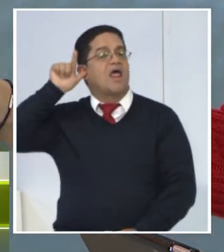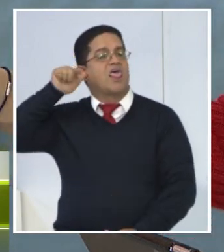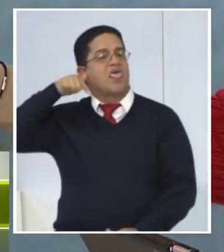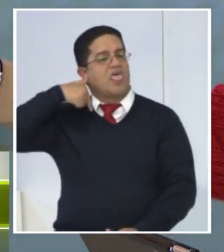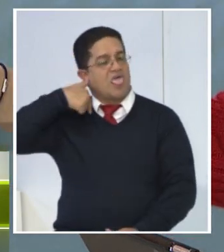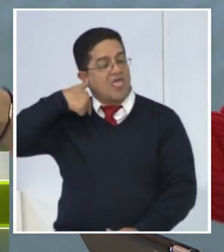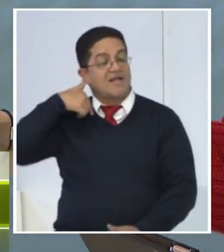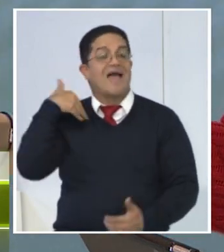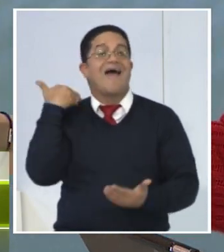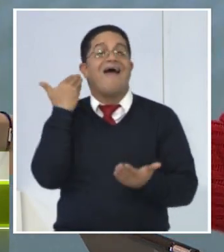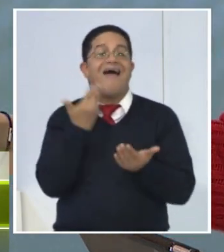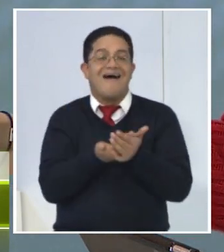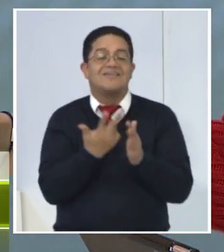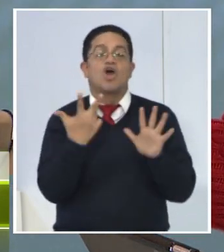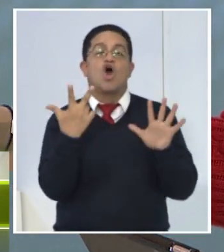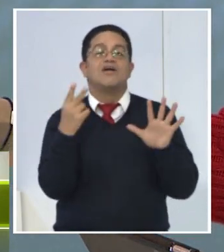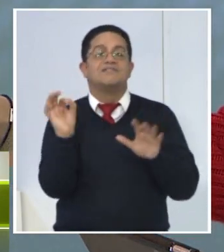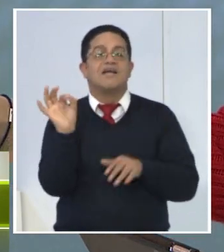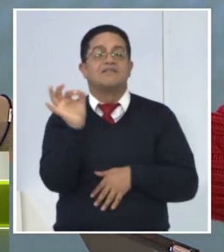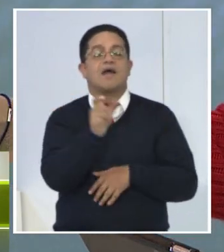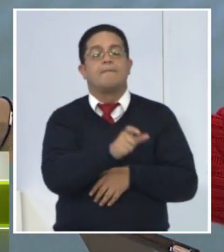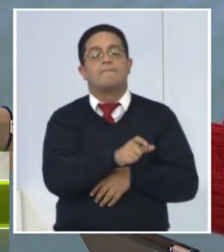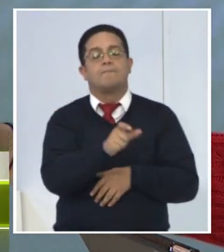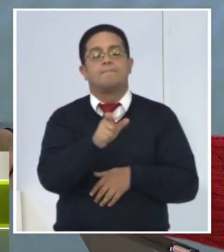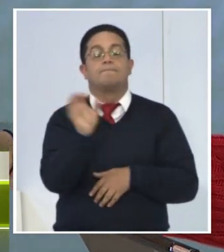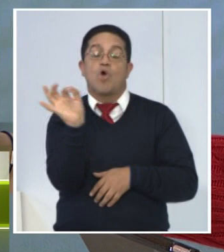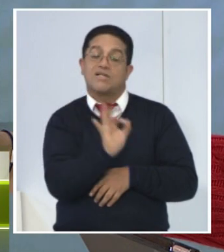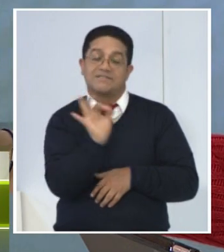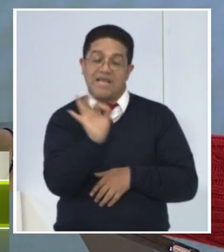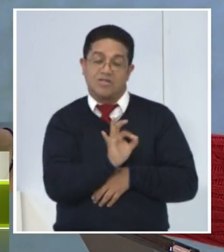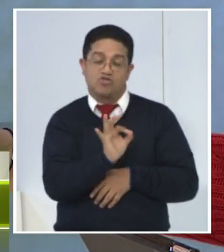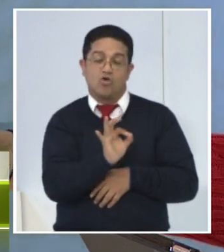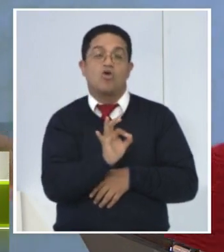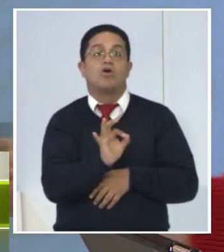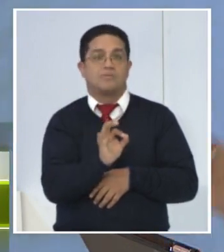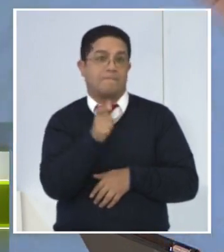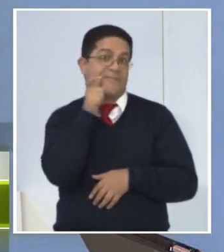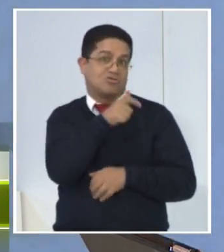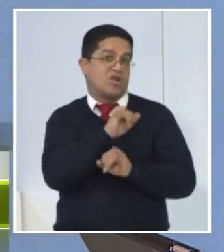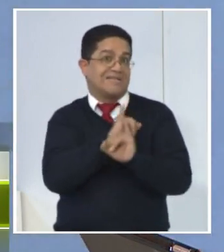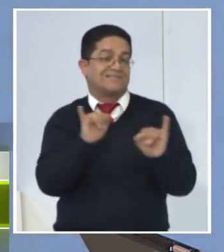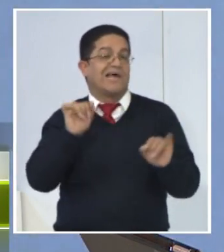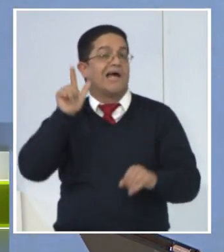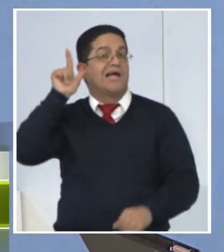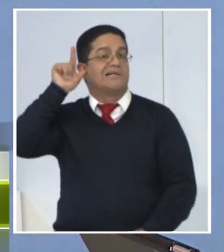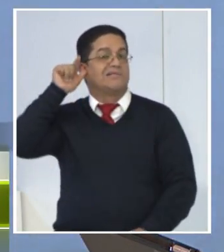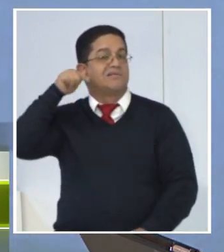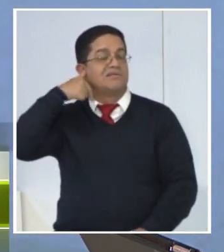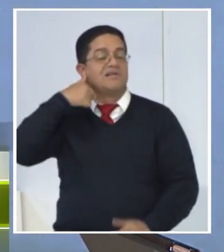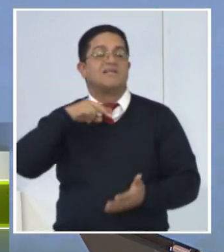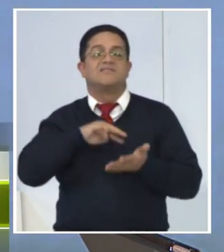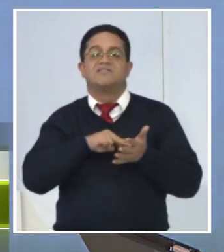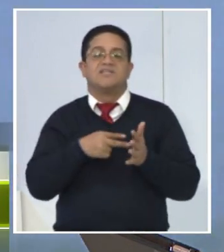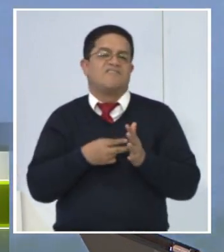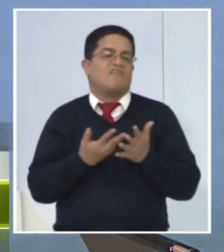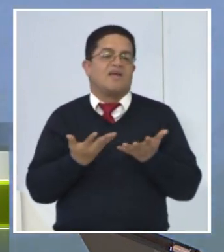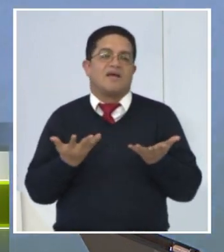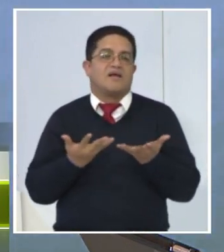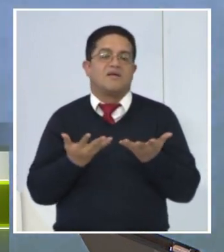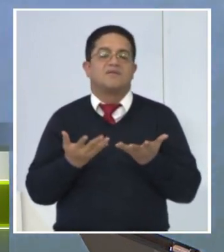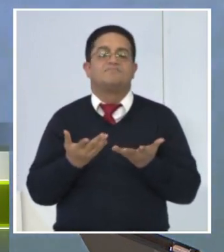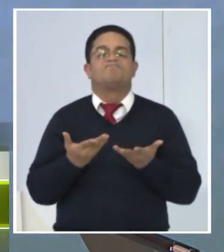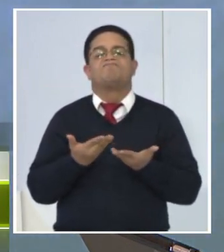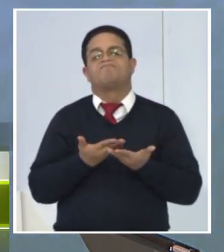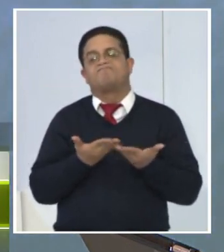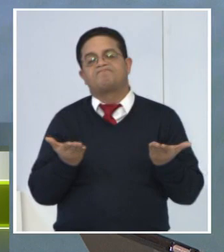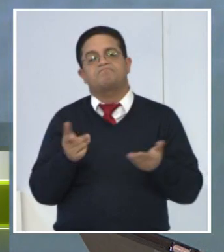y hasta el 80% de las personas mayores de 80 años tienen pérdida auditiva. Así que no es nada despreciable la cantidad